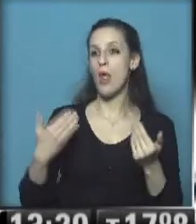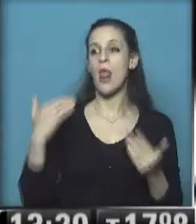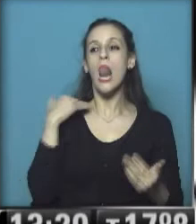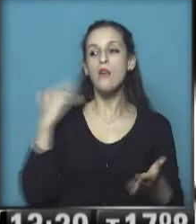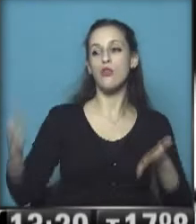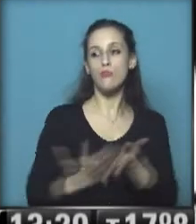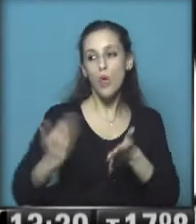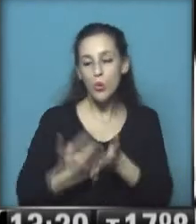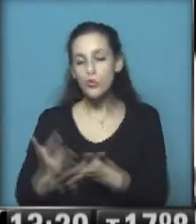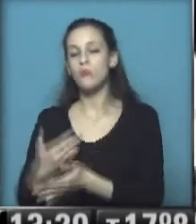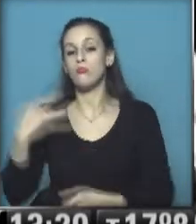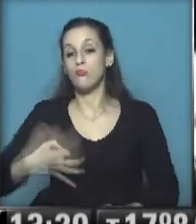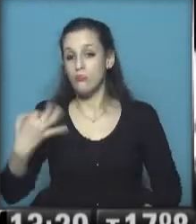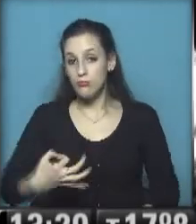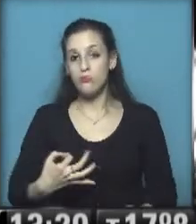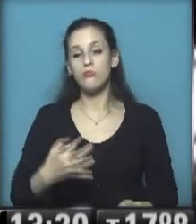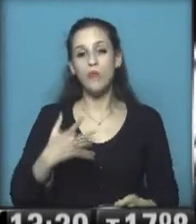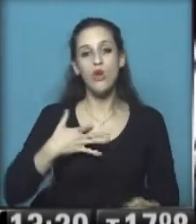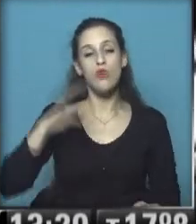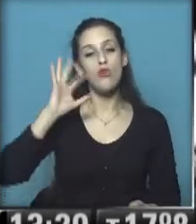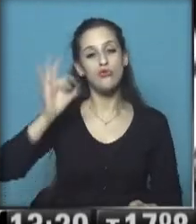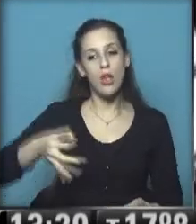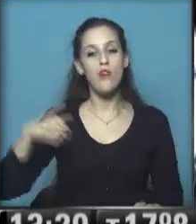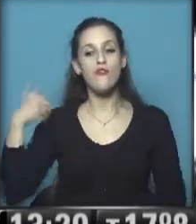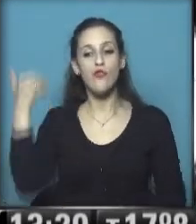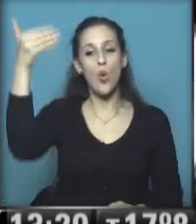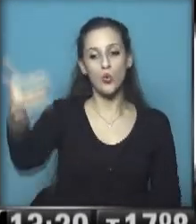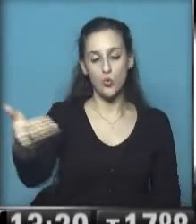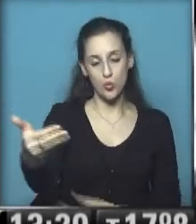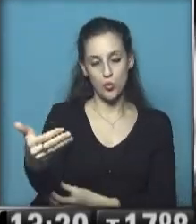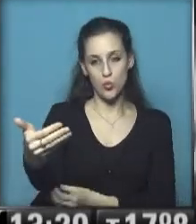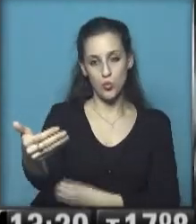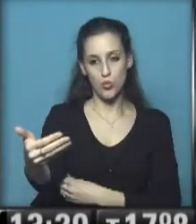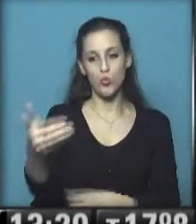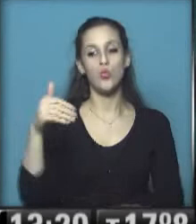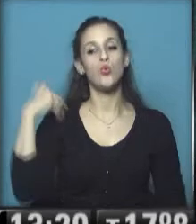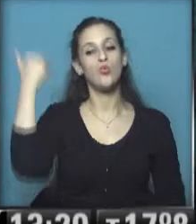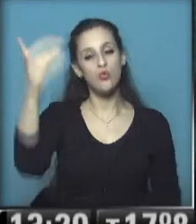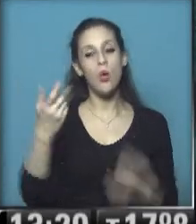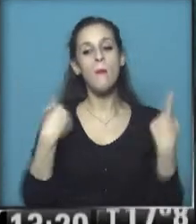trabajosa. Sé que el futuro coincidió con él, ¿no? La música